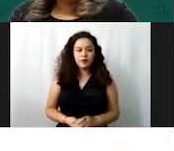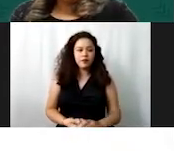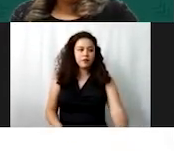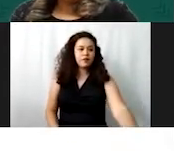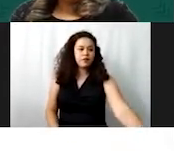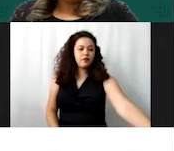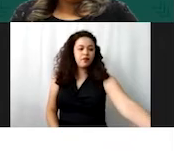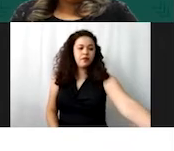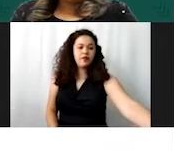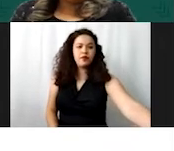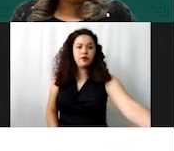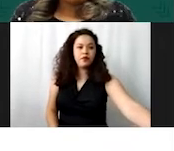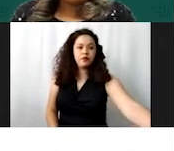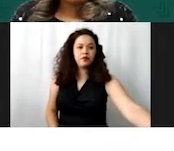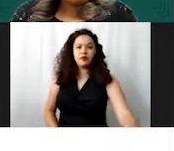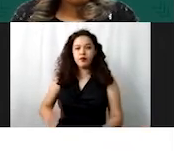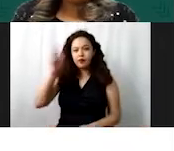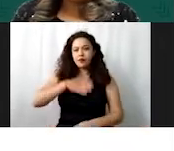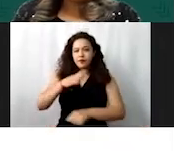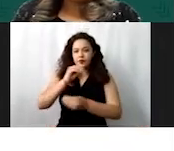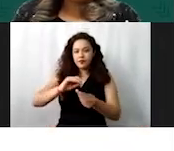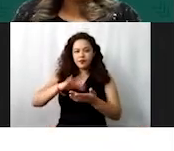Bien, gracias. Muchas gracias. Perdón, adelante, por favor.